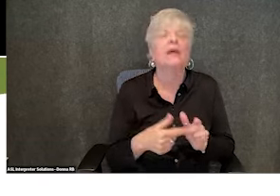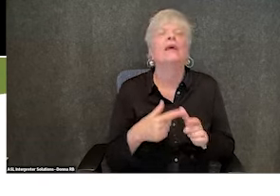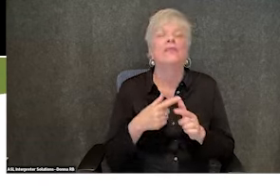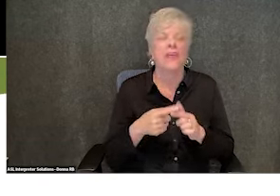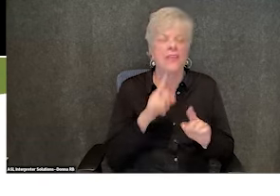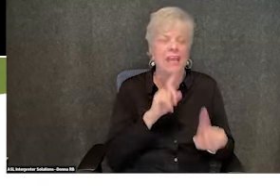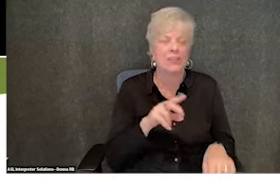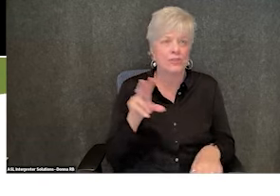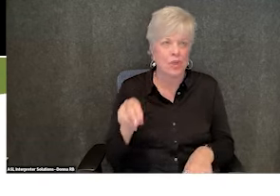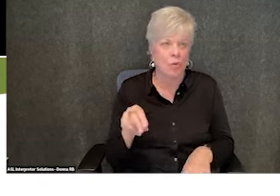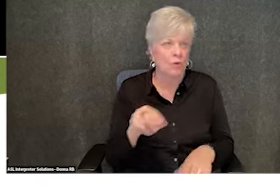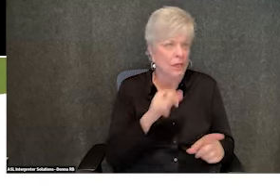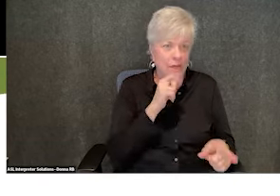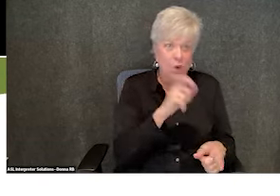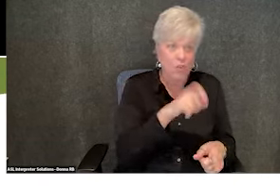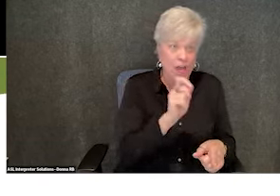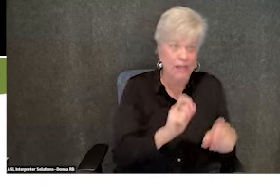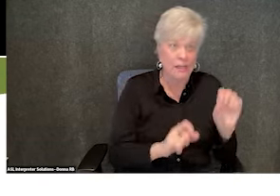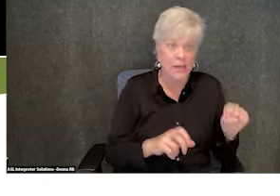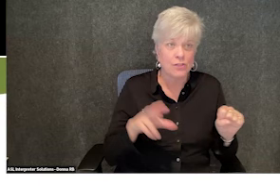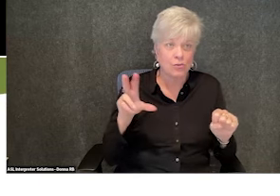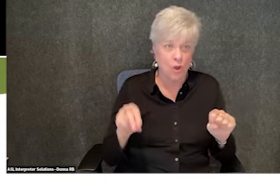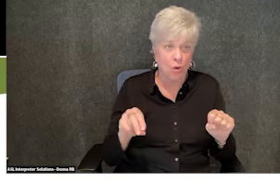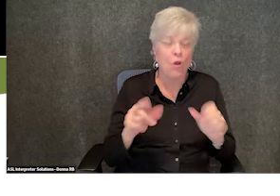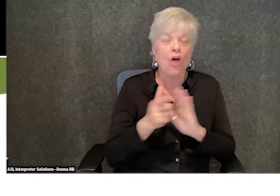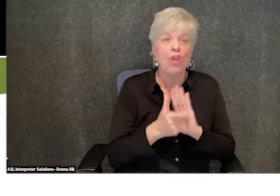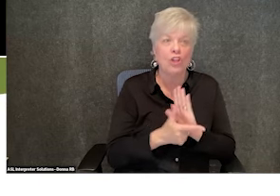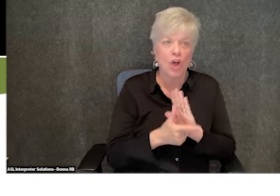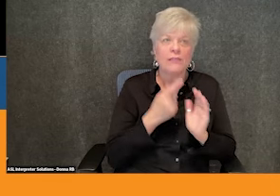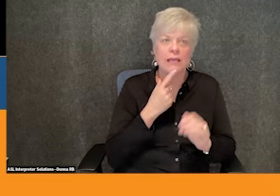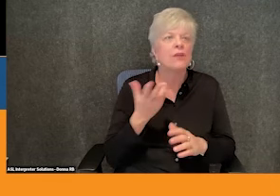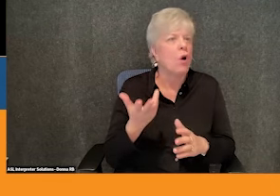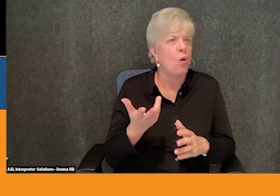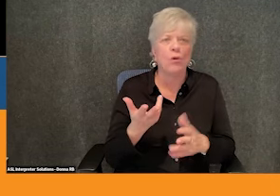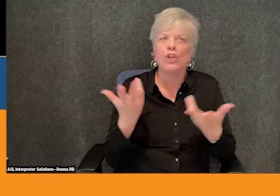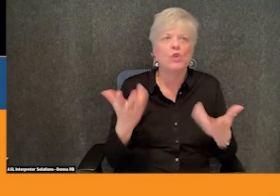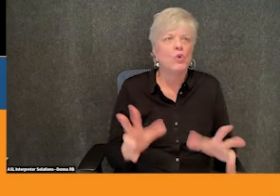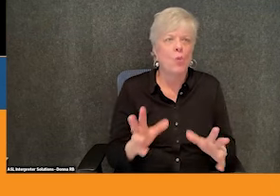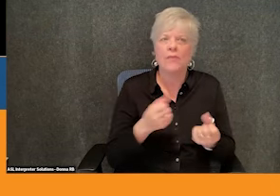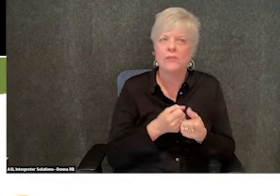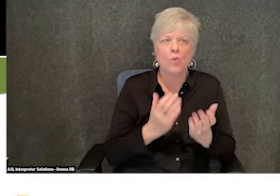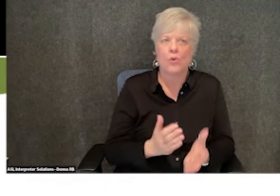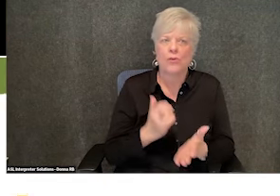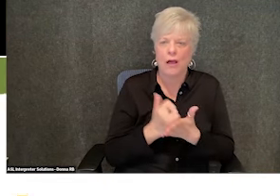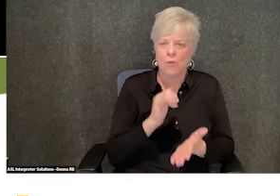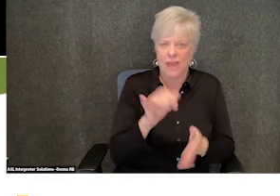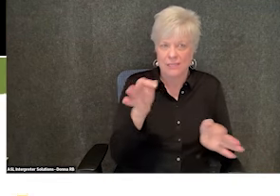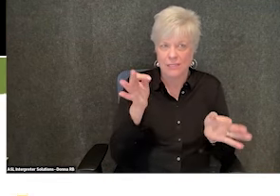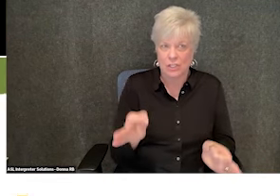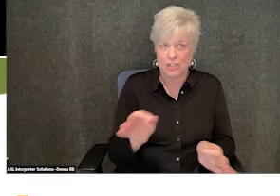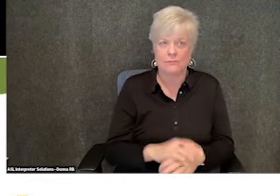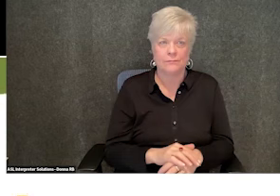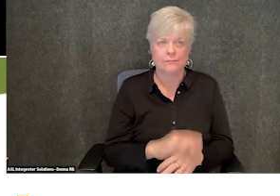la respuesta es no. Entonces, si uno no marca sí o no, la ley va a asumir que uno no quiere